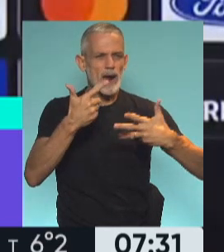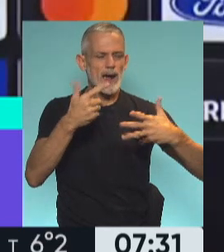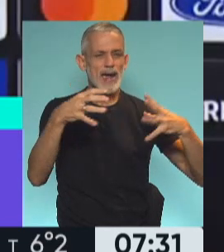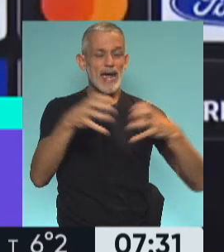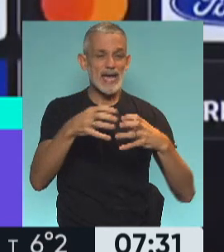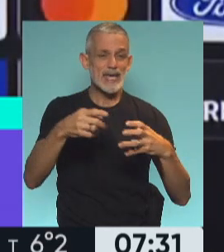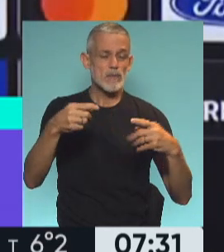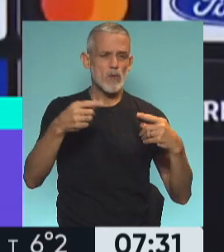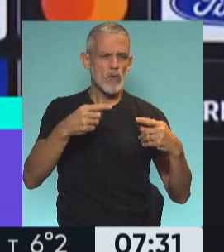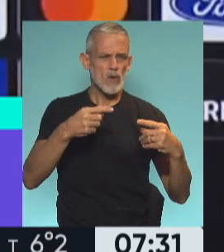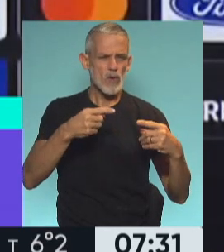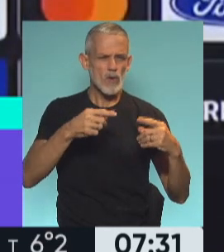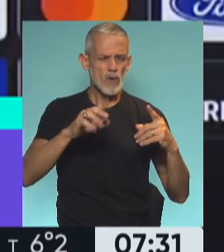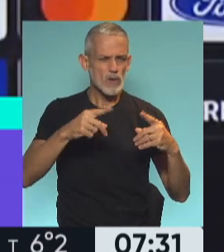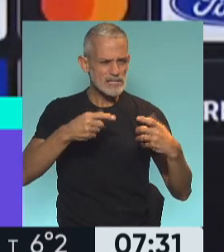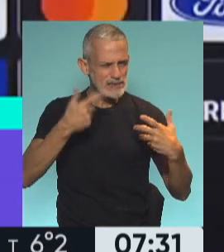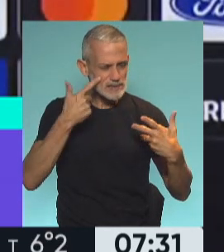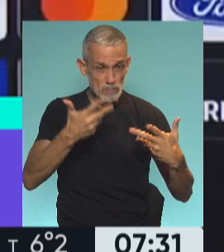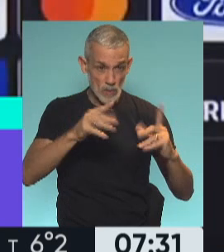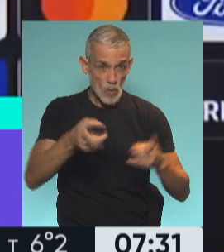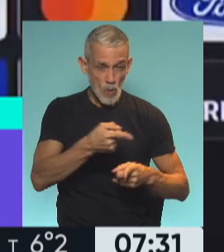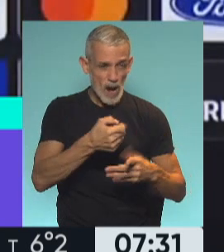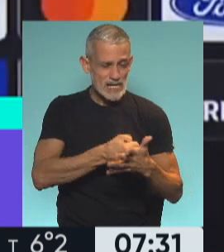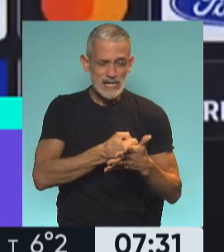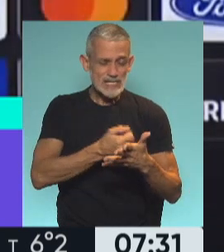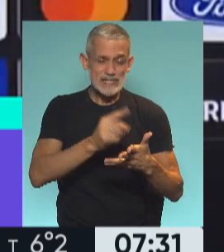una adversidad tremenda